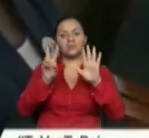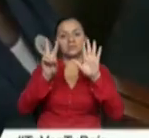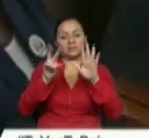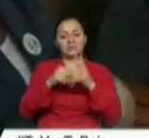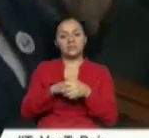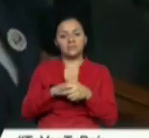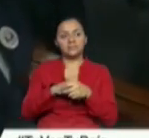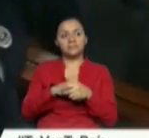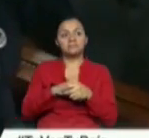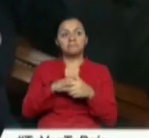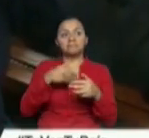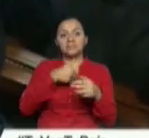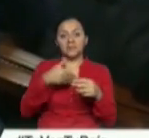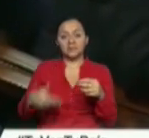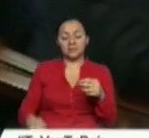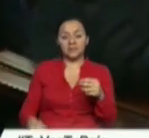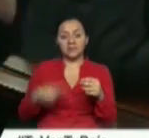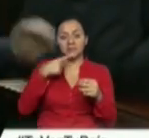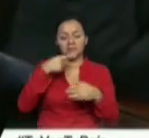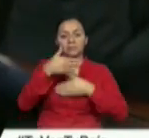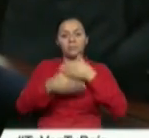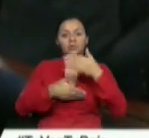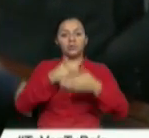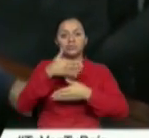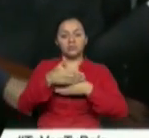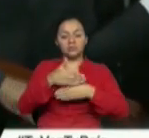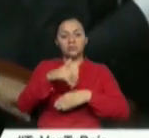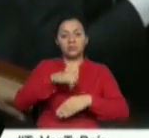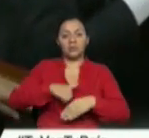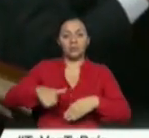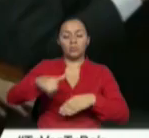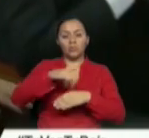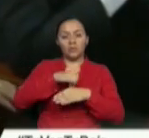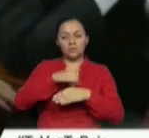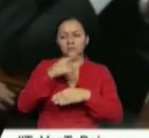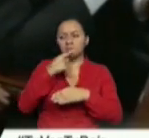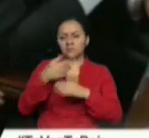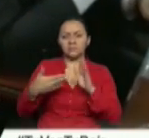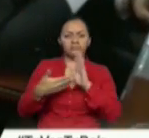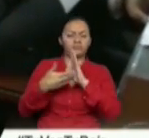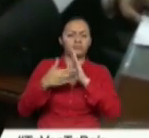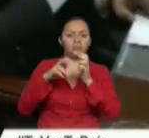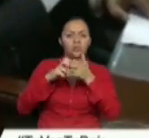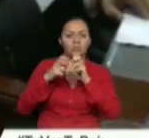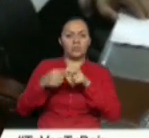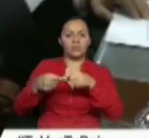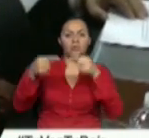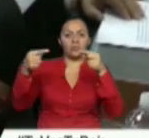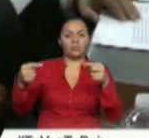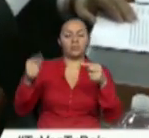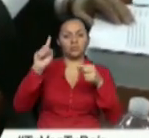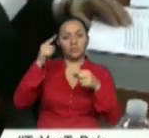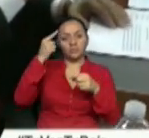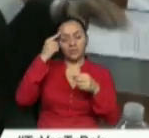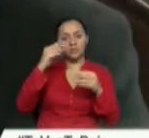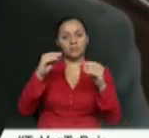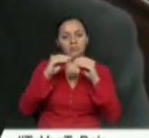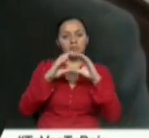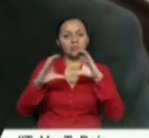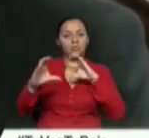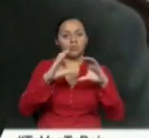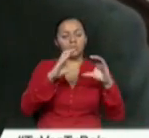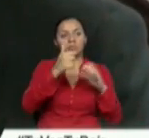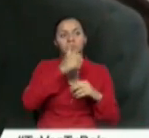el mandatario recalcó que este proceso democrático sufre el ataque de varios sectores Opuestos al gobierno y de los medios de comunicación